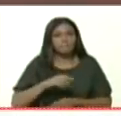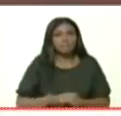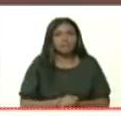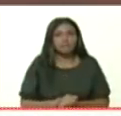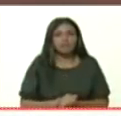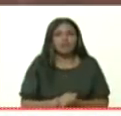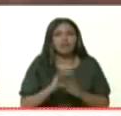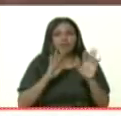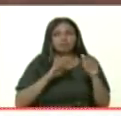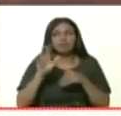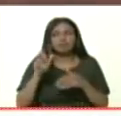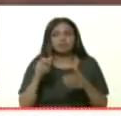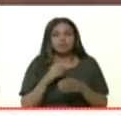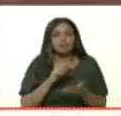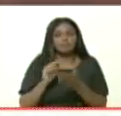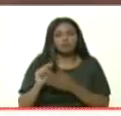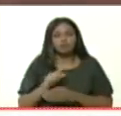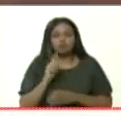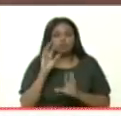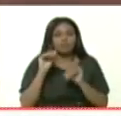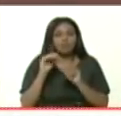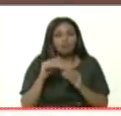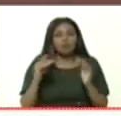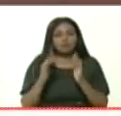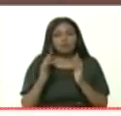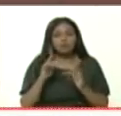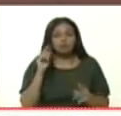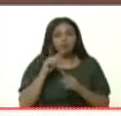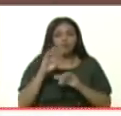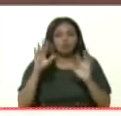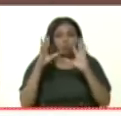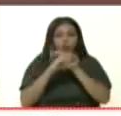A las 10:13 de la noche despedimos este avance en directo. Tengan todas y todos buenas noches.